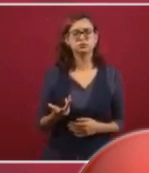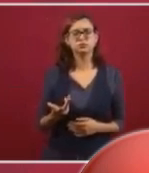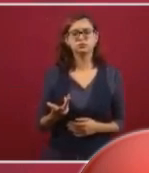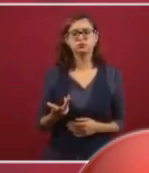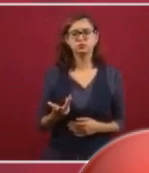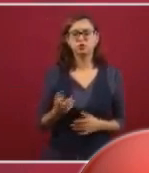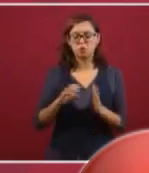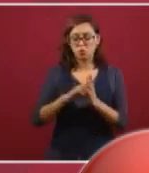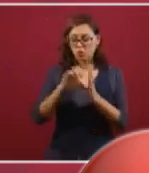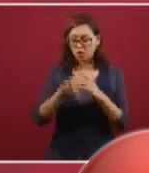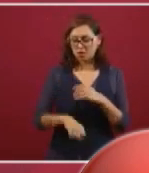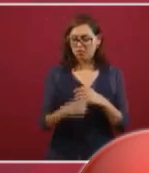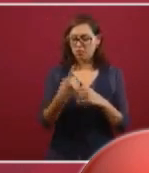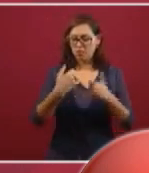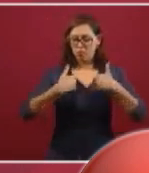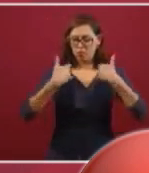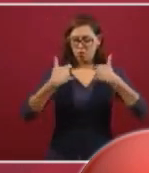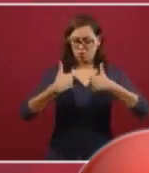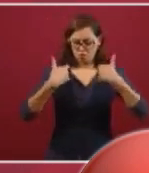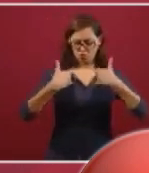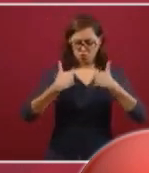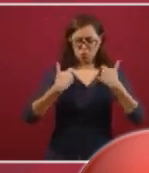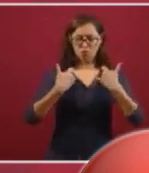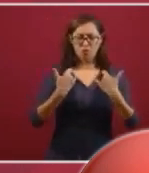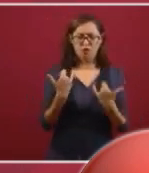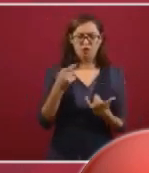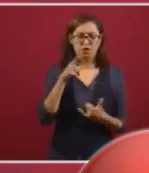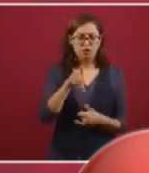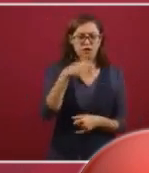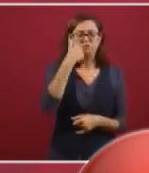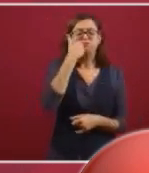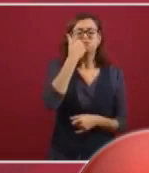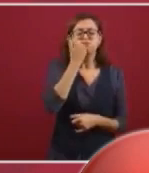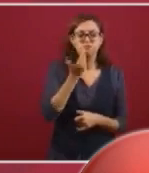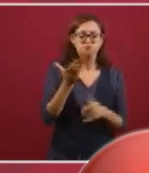un joven quiere ingresar